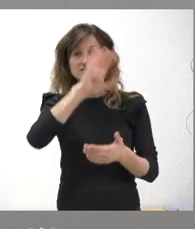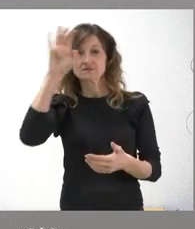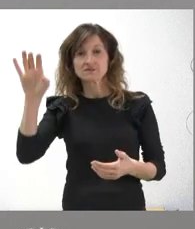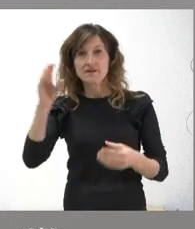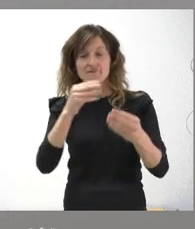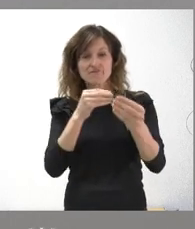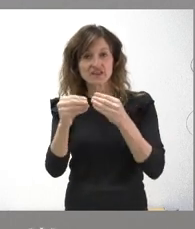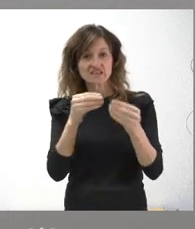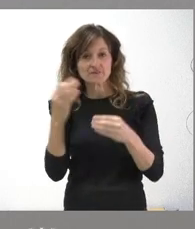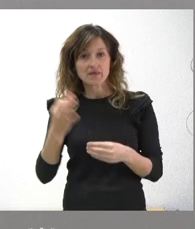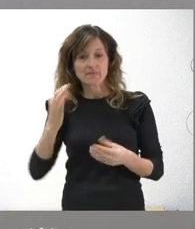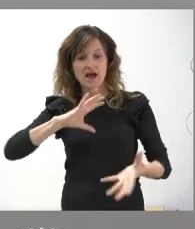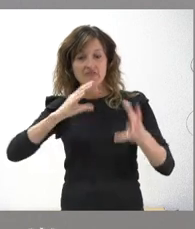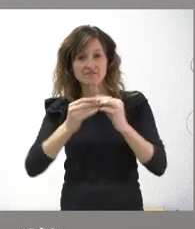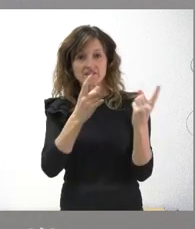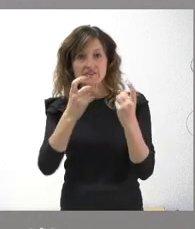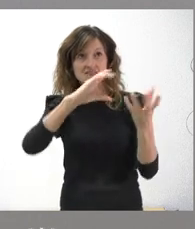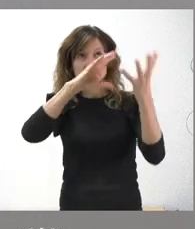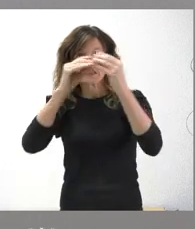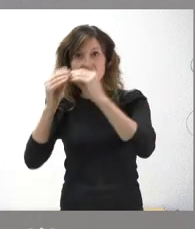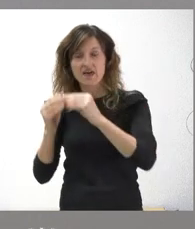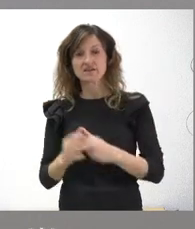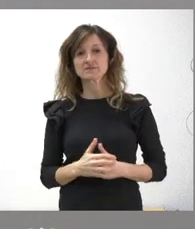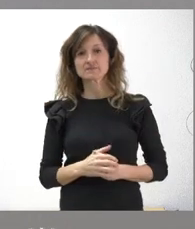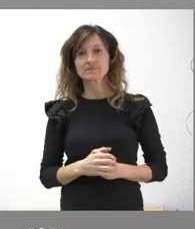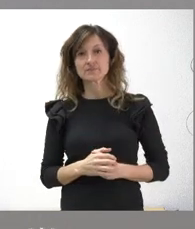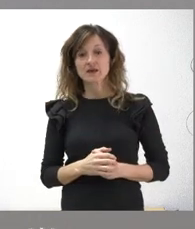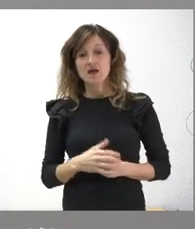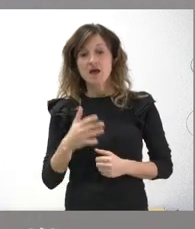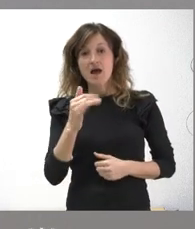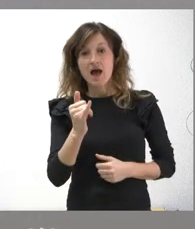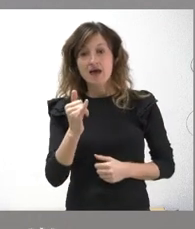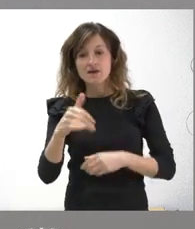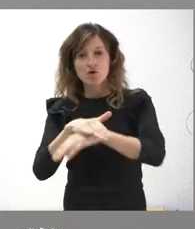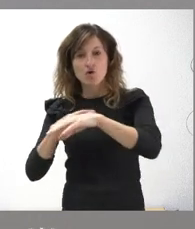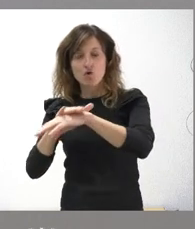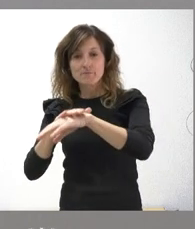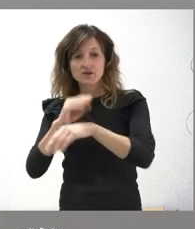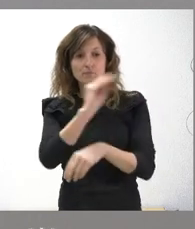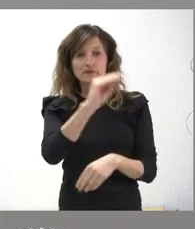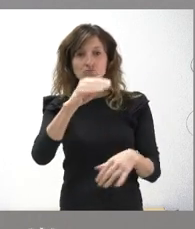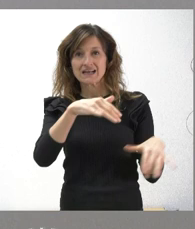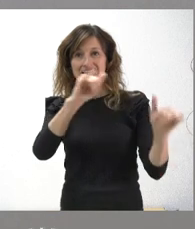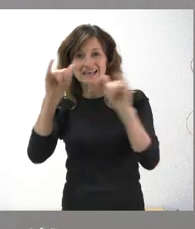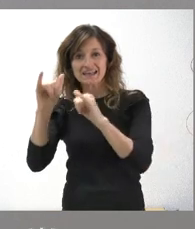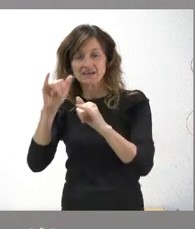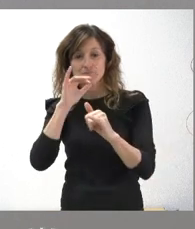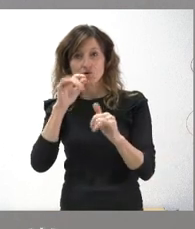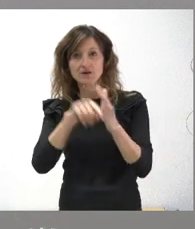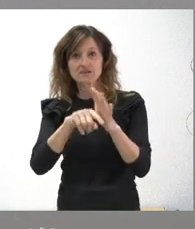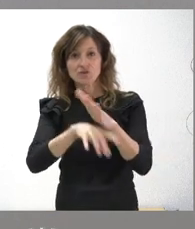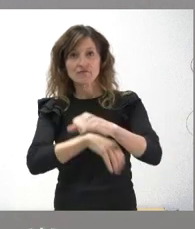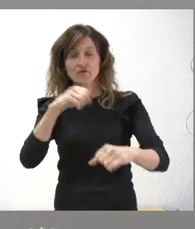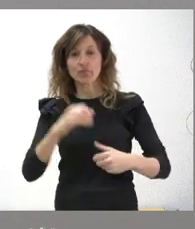flexibles y adaptadas a las necesidades las que hay se hicieron por el gobierno sin consultar a las comunidades autónomas que somos quienes gestionamos estos